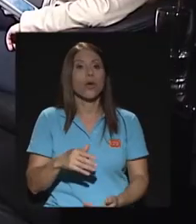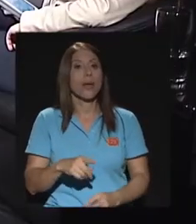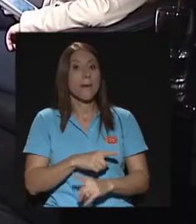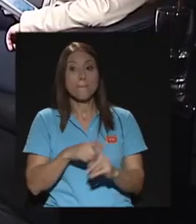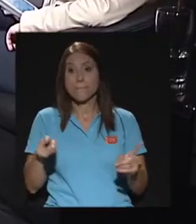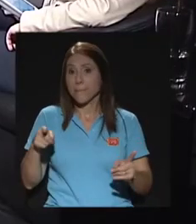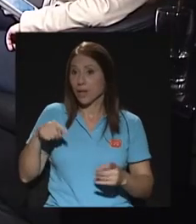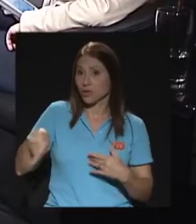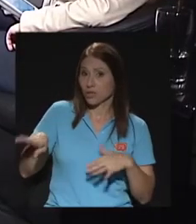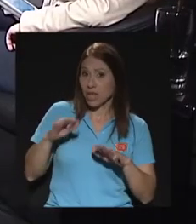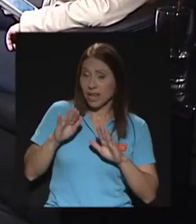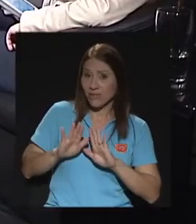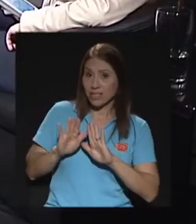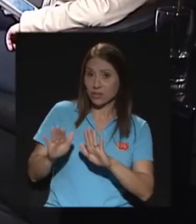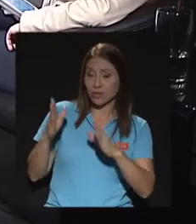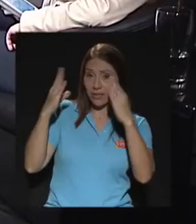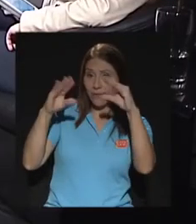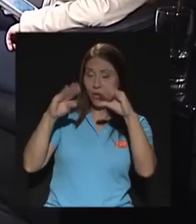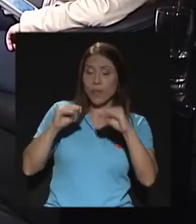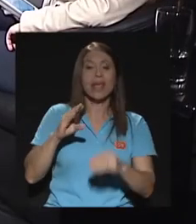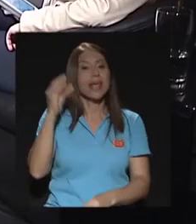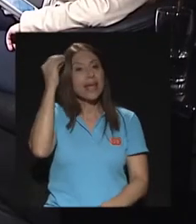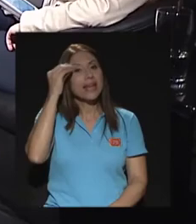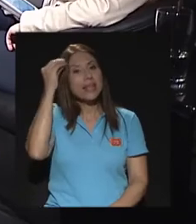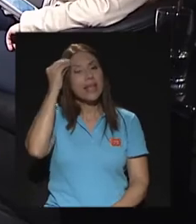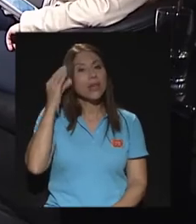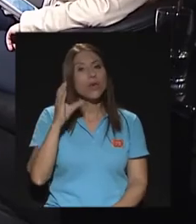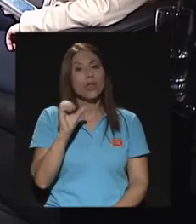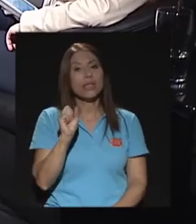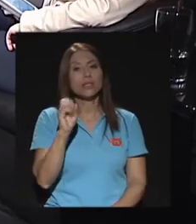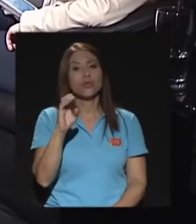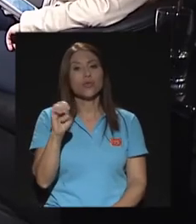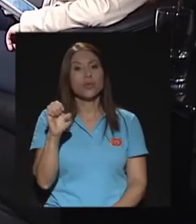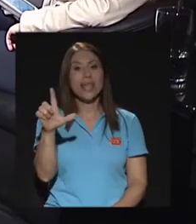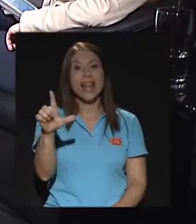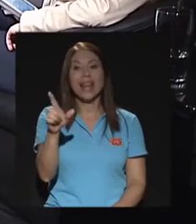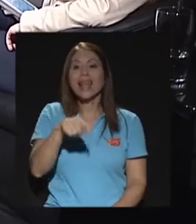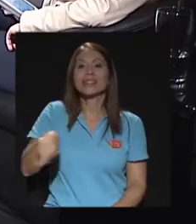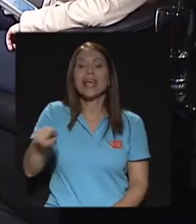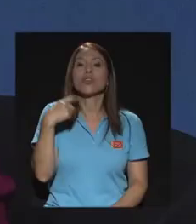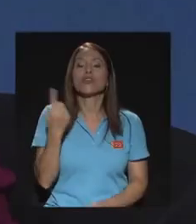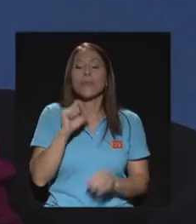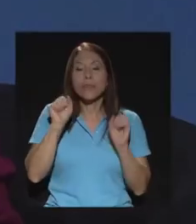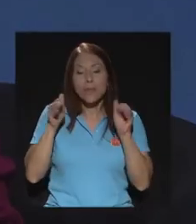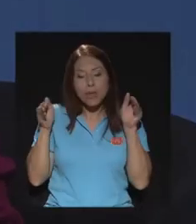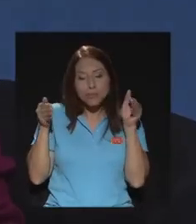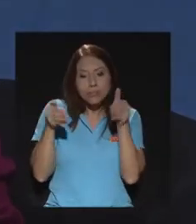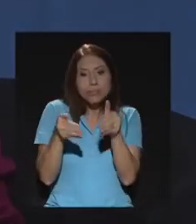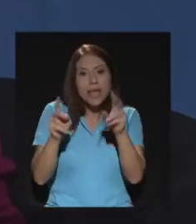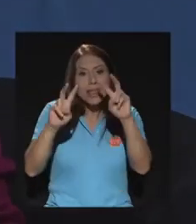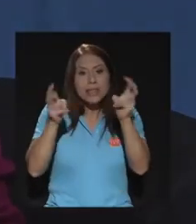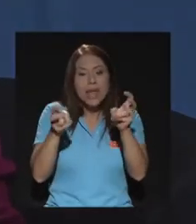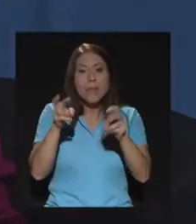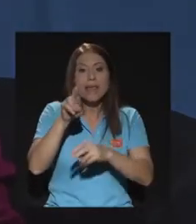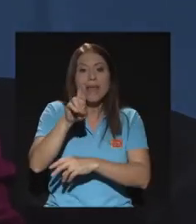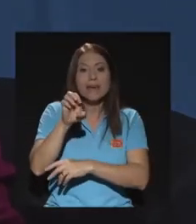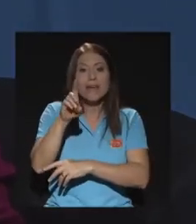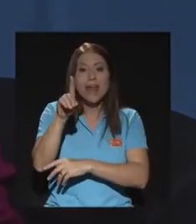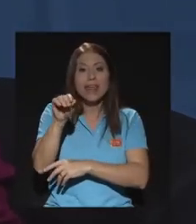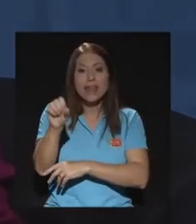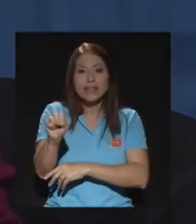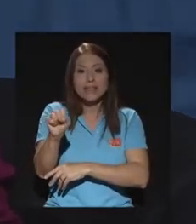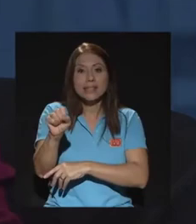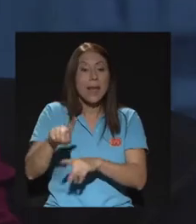informe. El criterio de Sutel es que ellos tienen competencia solo en el tema de redes. Y el tema de concentración